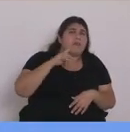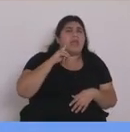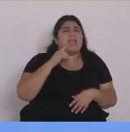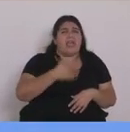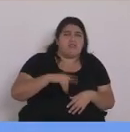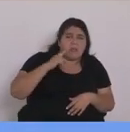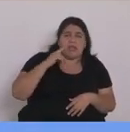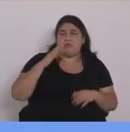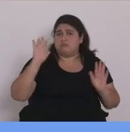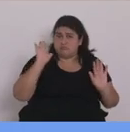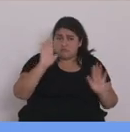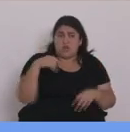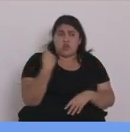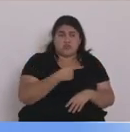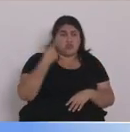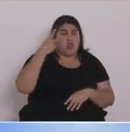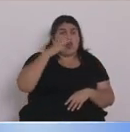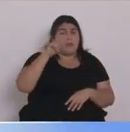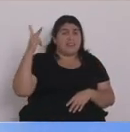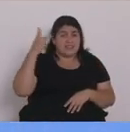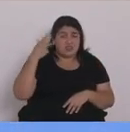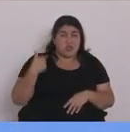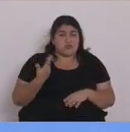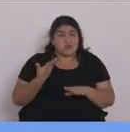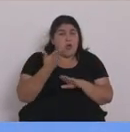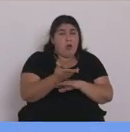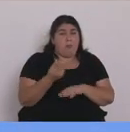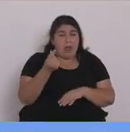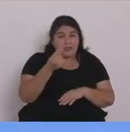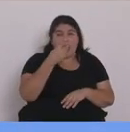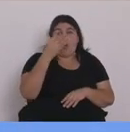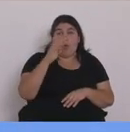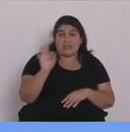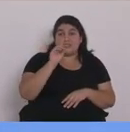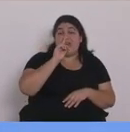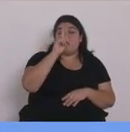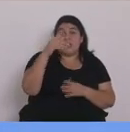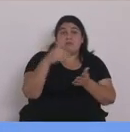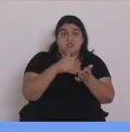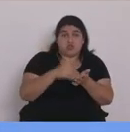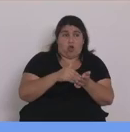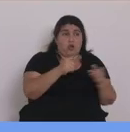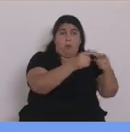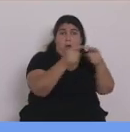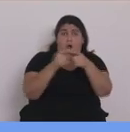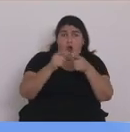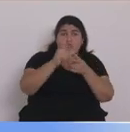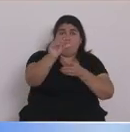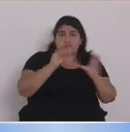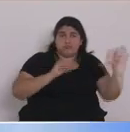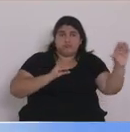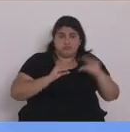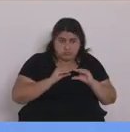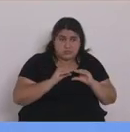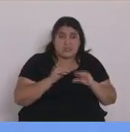2018, si nosotros le hubiéramos pedido esa plata, esos 40 mil millones, a bonistas lo hubieran dado. Porque el bono argentino, el 31